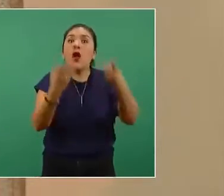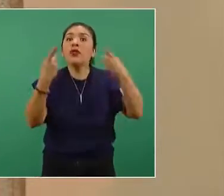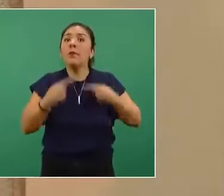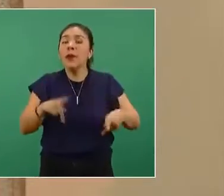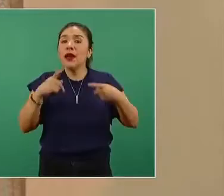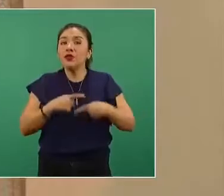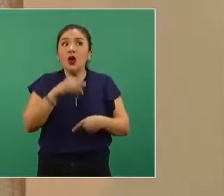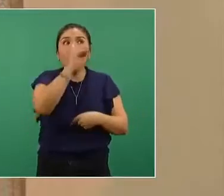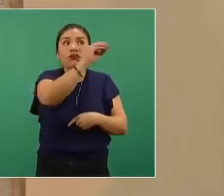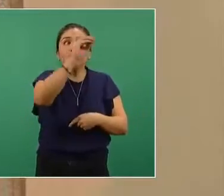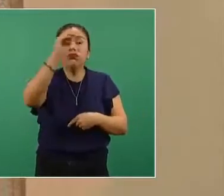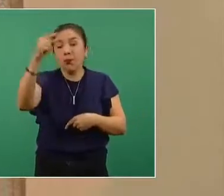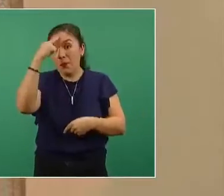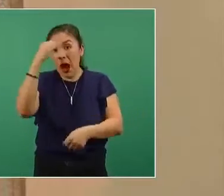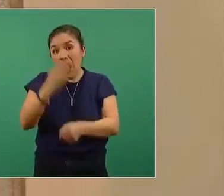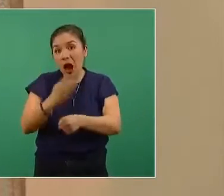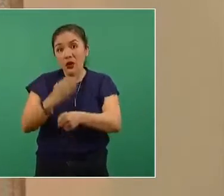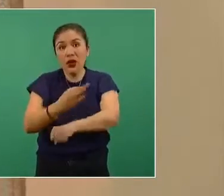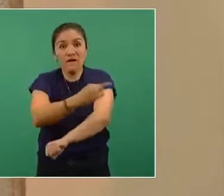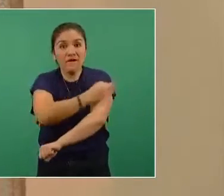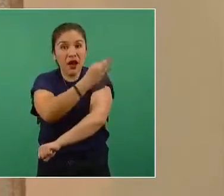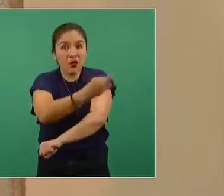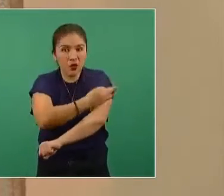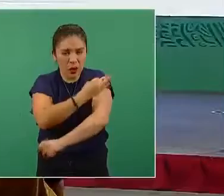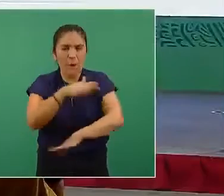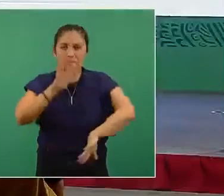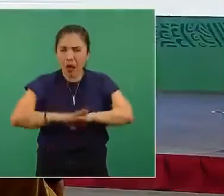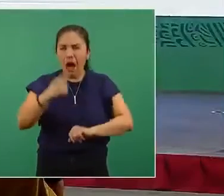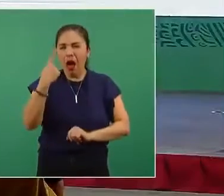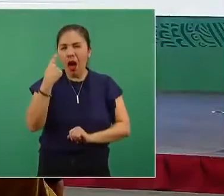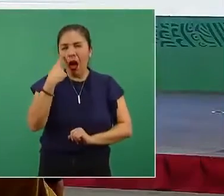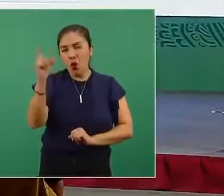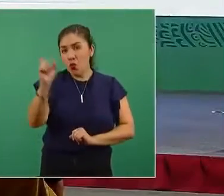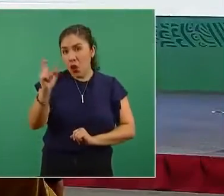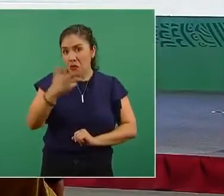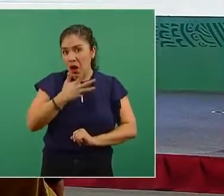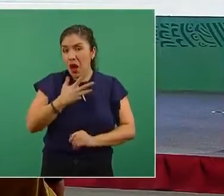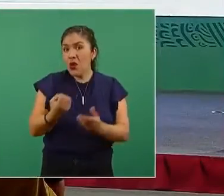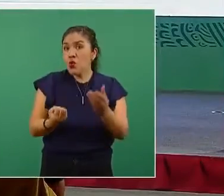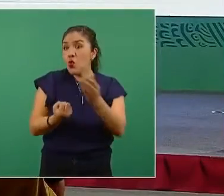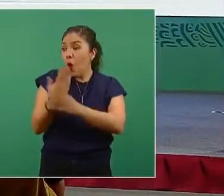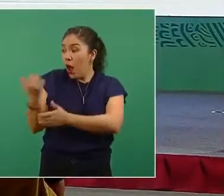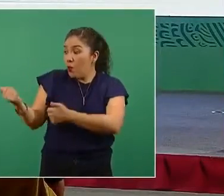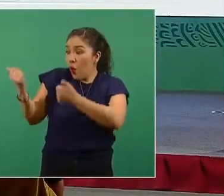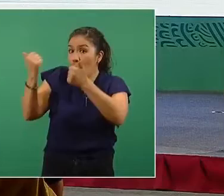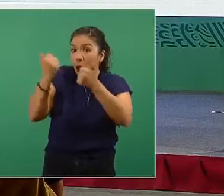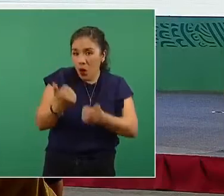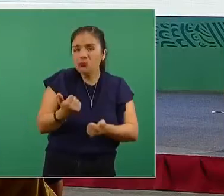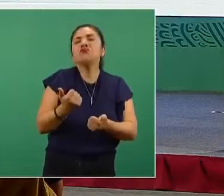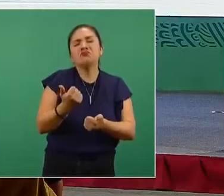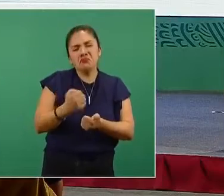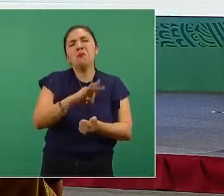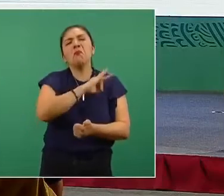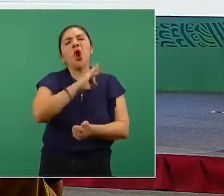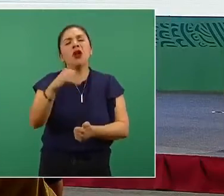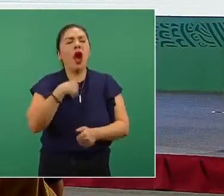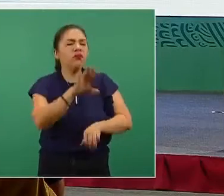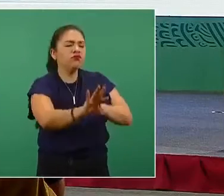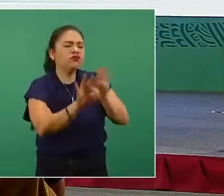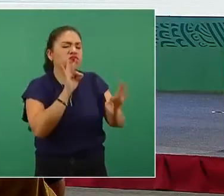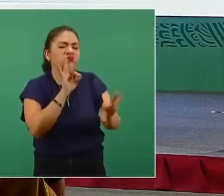se están en este momento vacunando? Generalmente cuando tenemos un abastecimiento reciente, tenemos la capacidad de